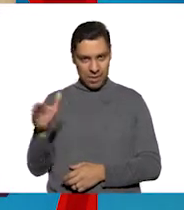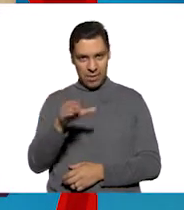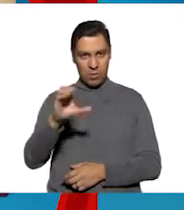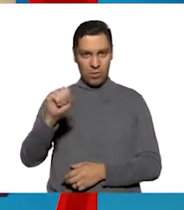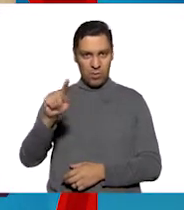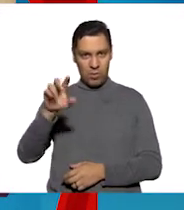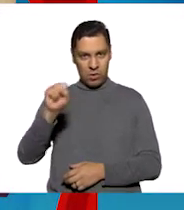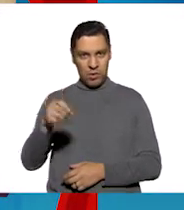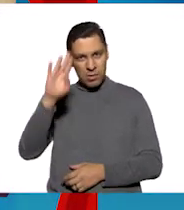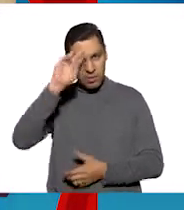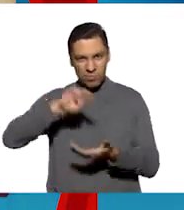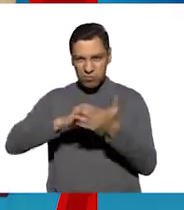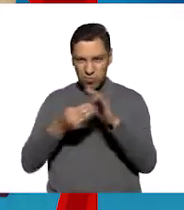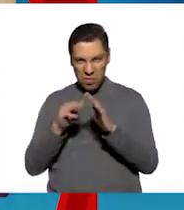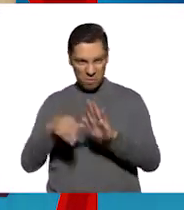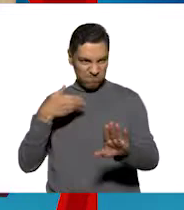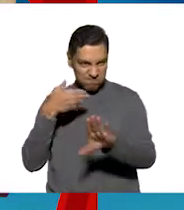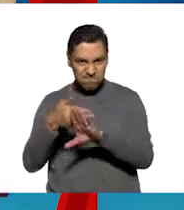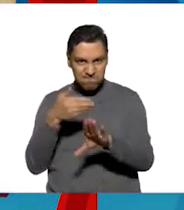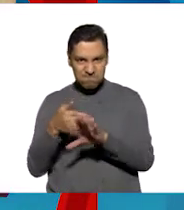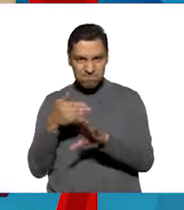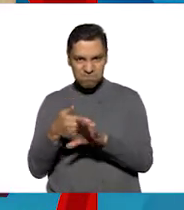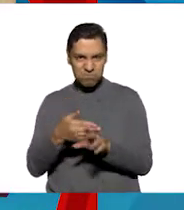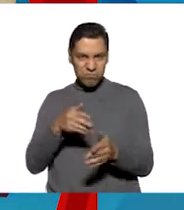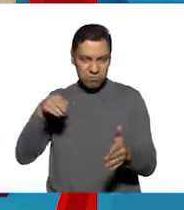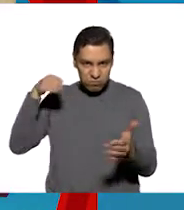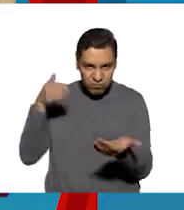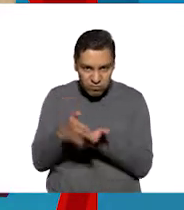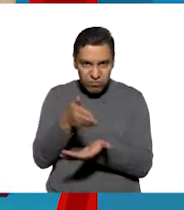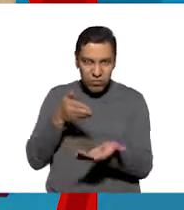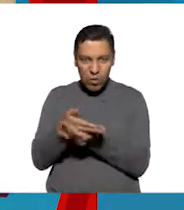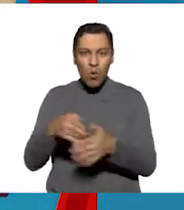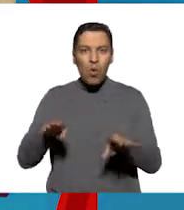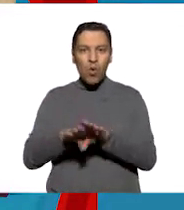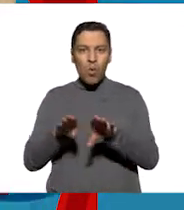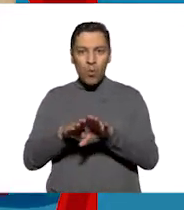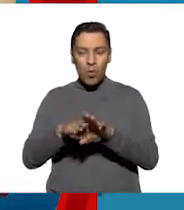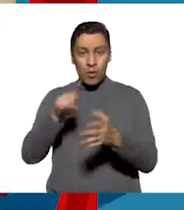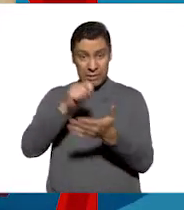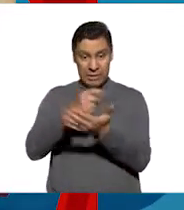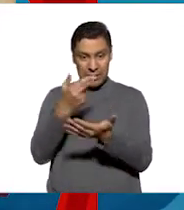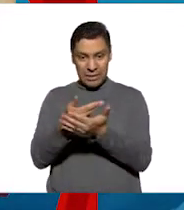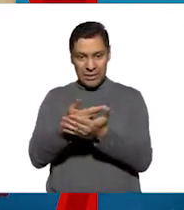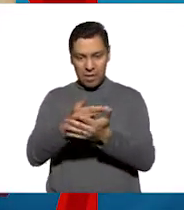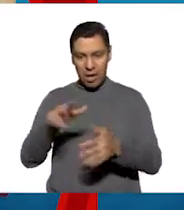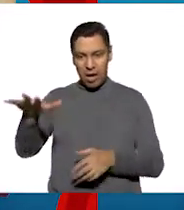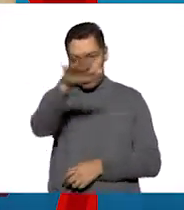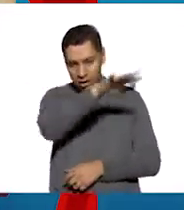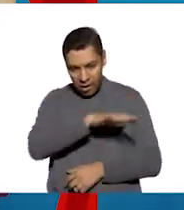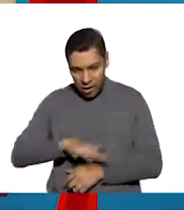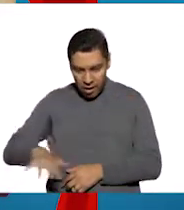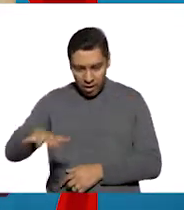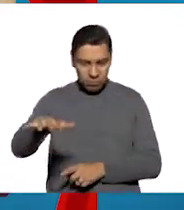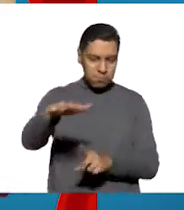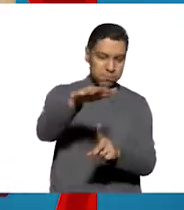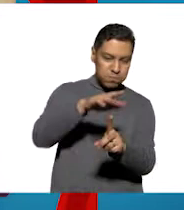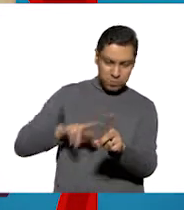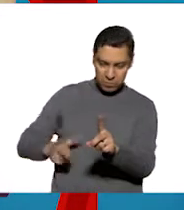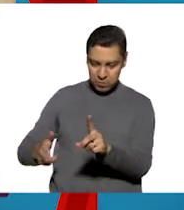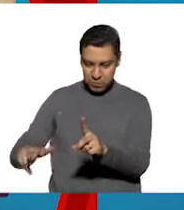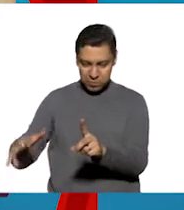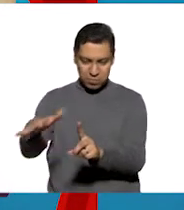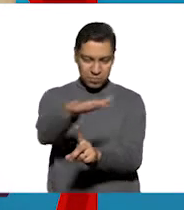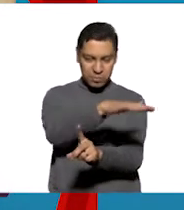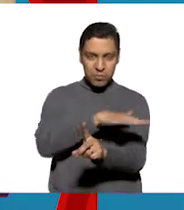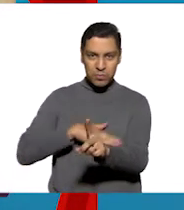Tenochtitlan, cerrar todas sus salidas y cortar el agua y los suministros que la abastecían. Esta táctica era